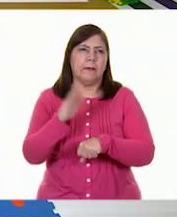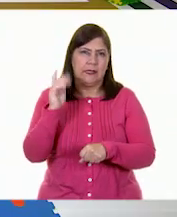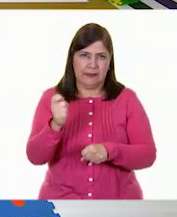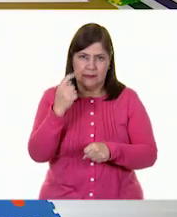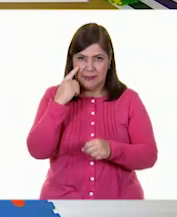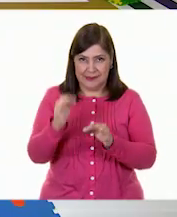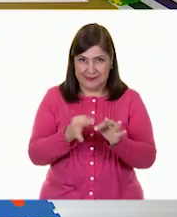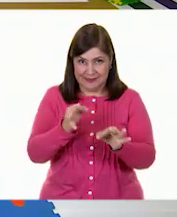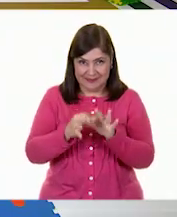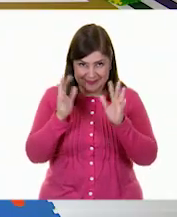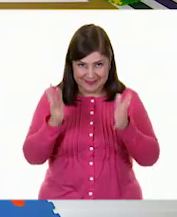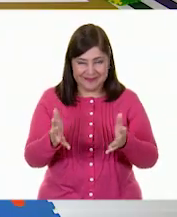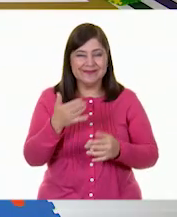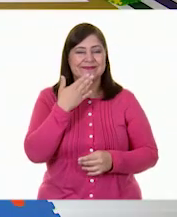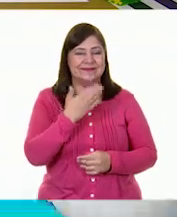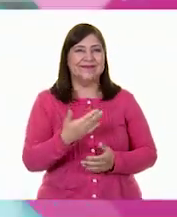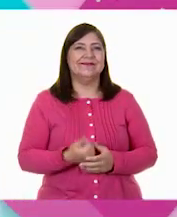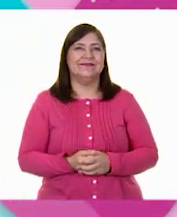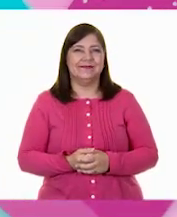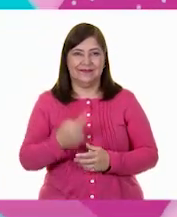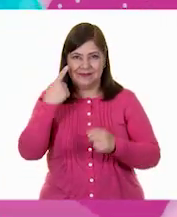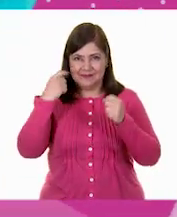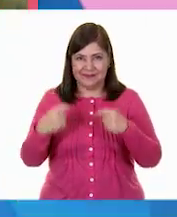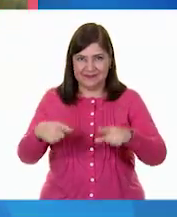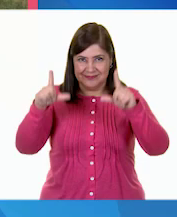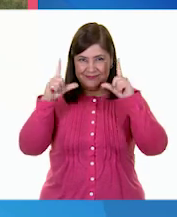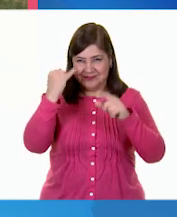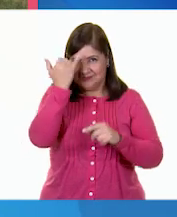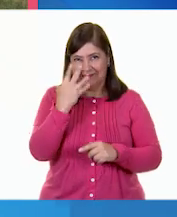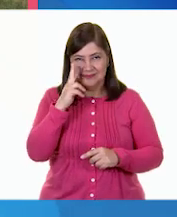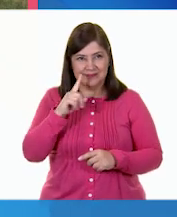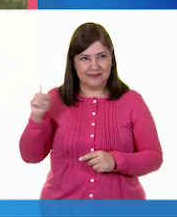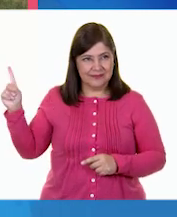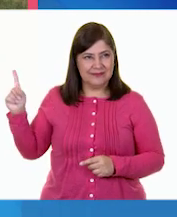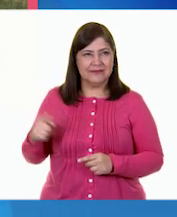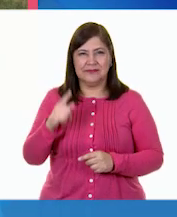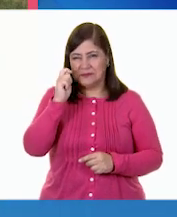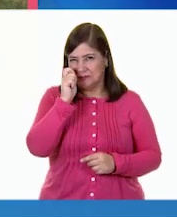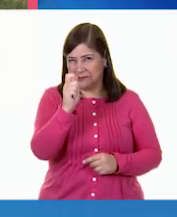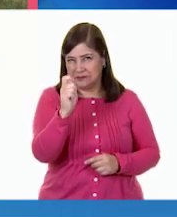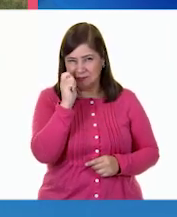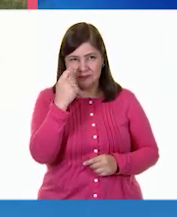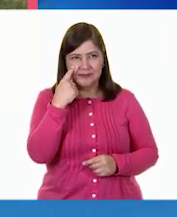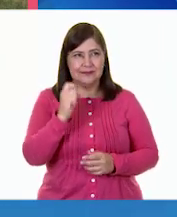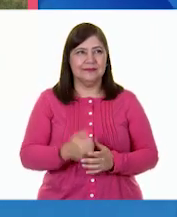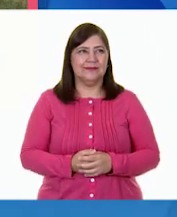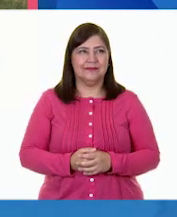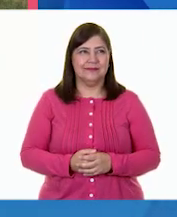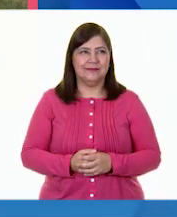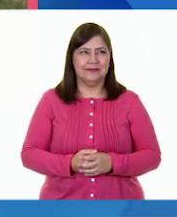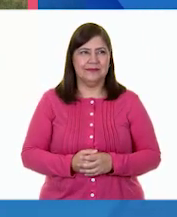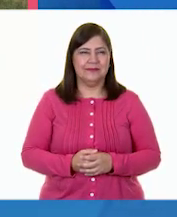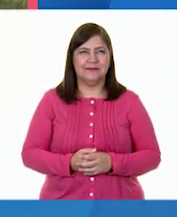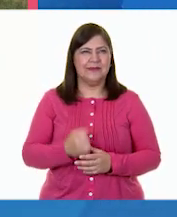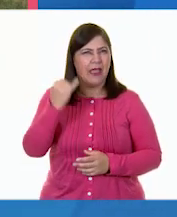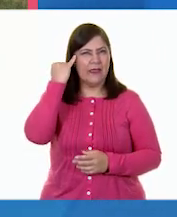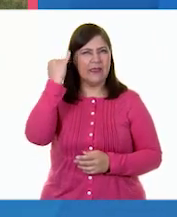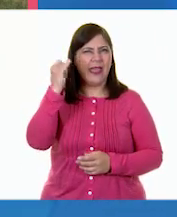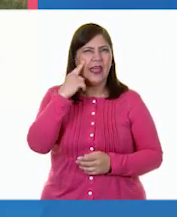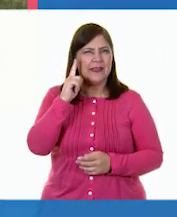¿Listas y listos? Listos, listas. Bueno, a ver, vamos a ver la imagen. A ver, Mariana, usa tu lupa. Ajá. ¿Tienes una idea?